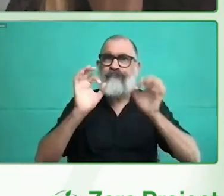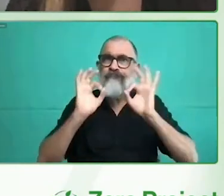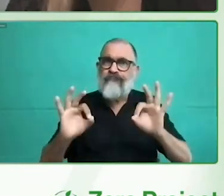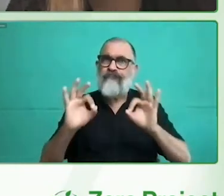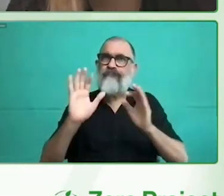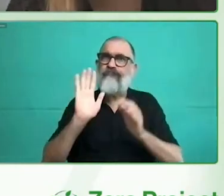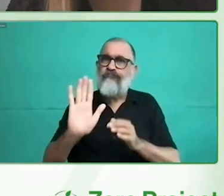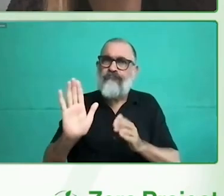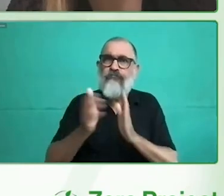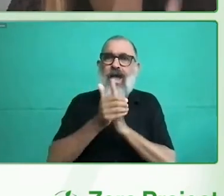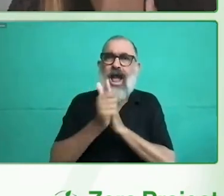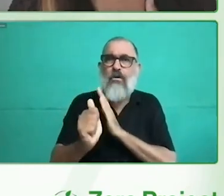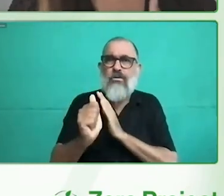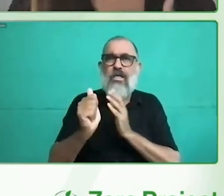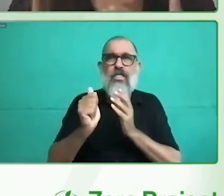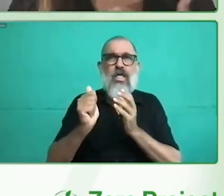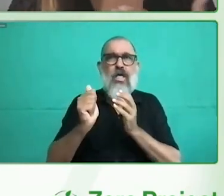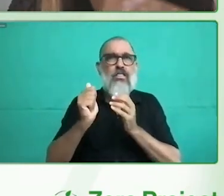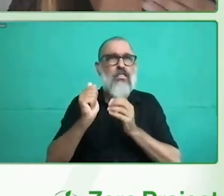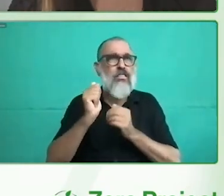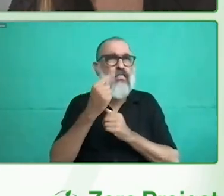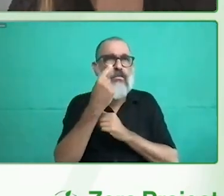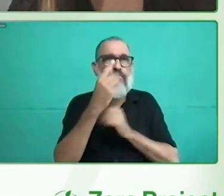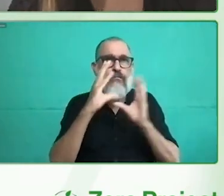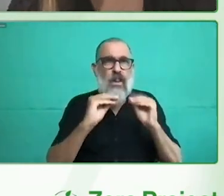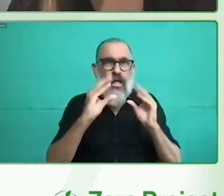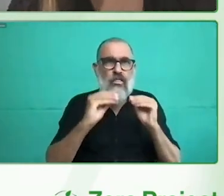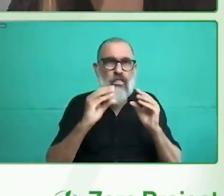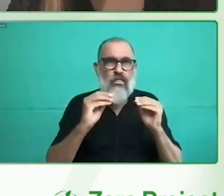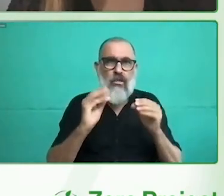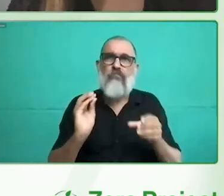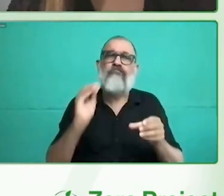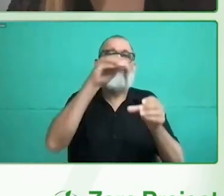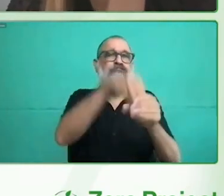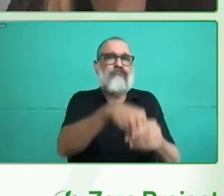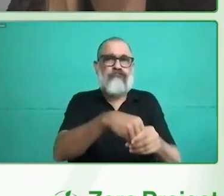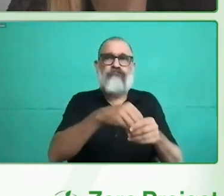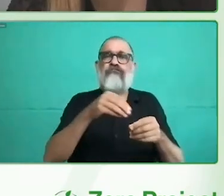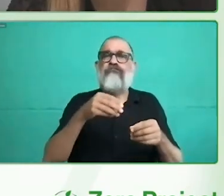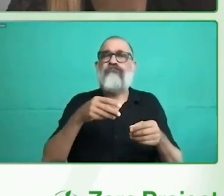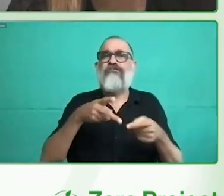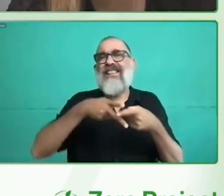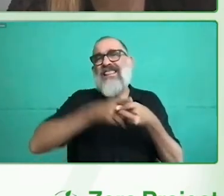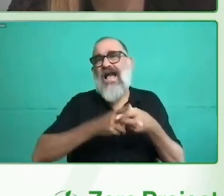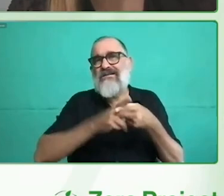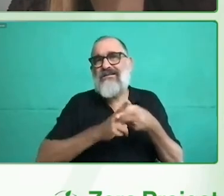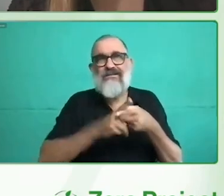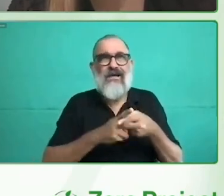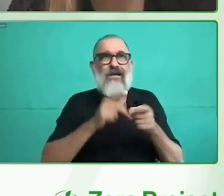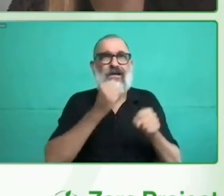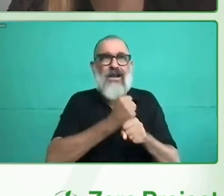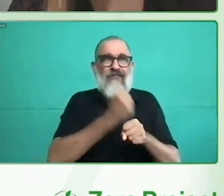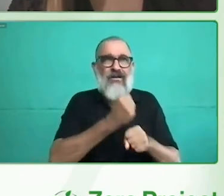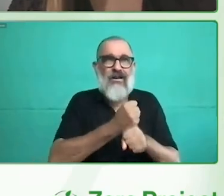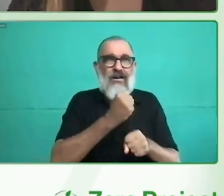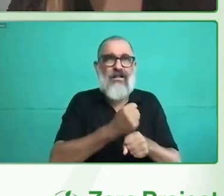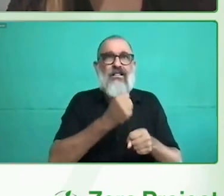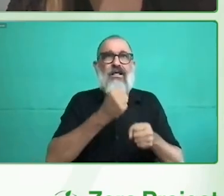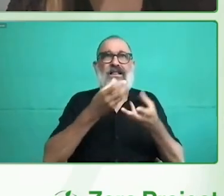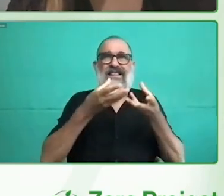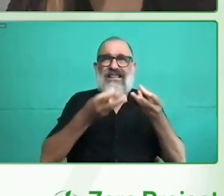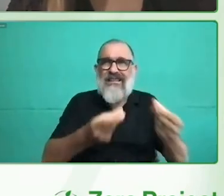las oportunidades de mercado que presentaba en nuestro contexto, pero también por el carácter manual, ¿no?, de esta